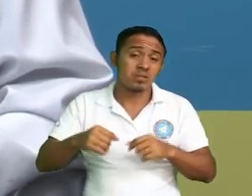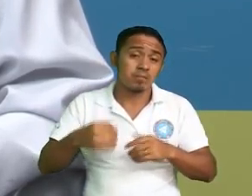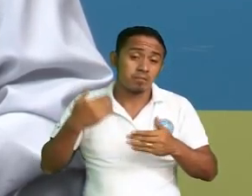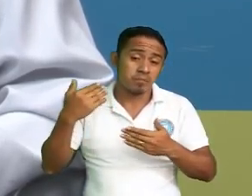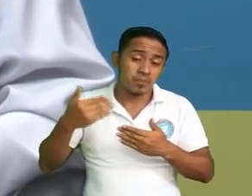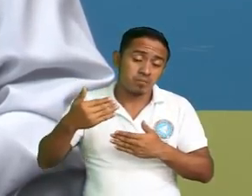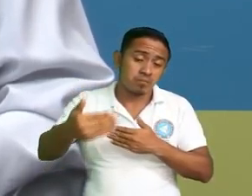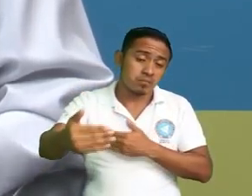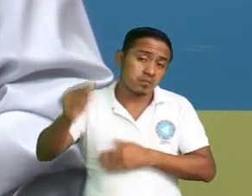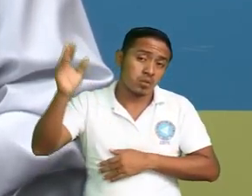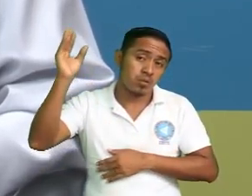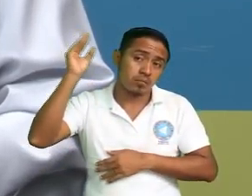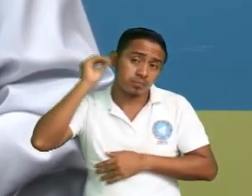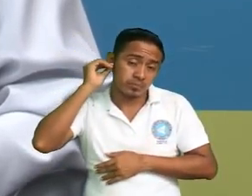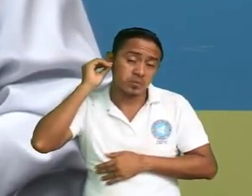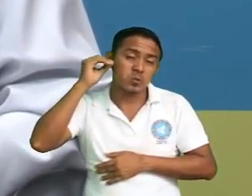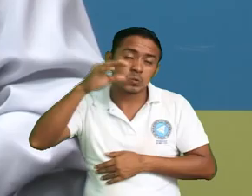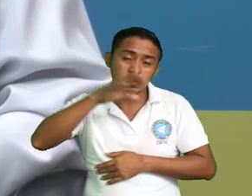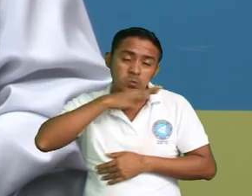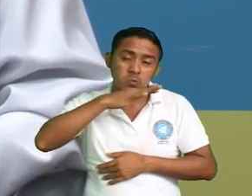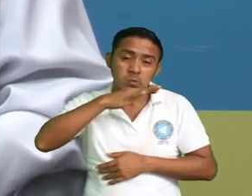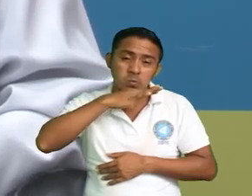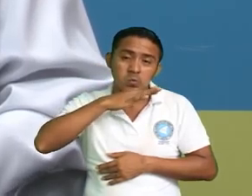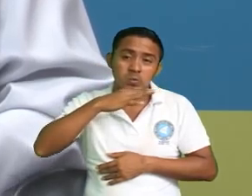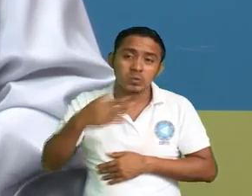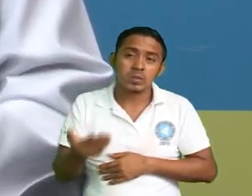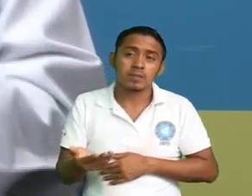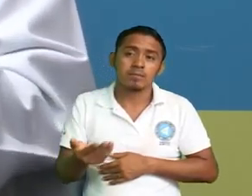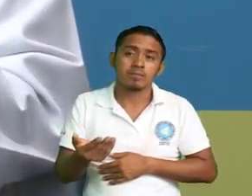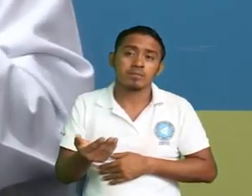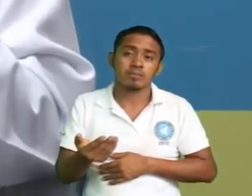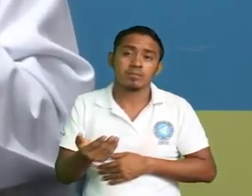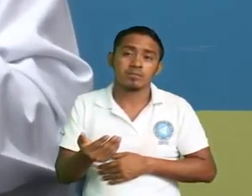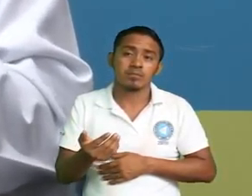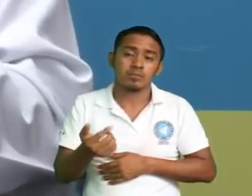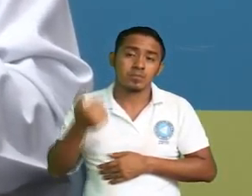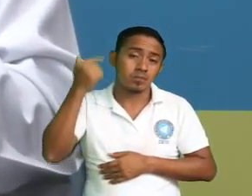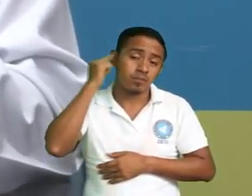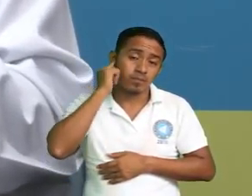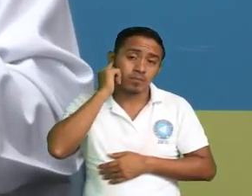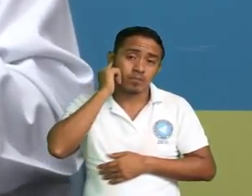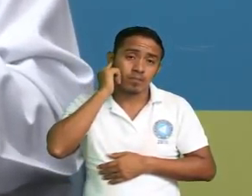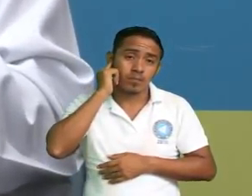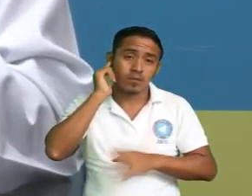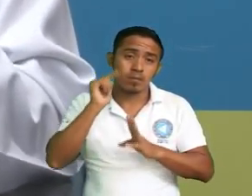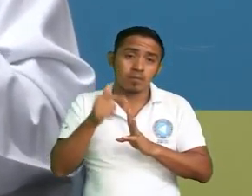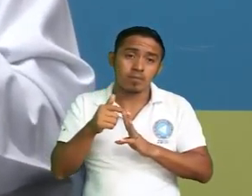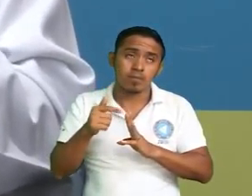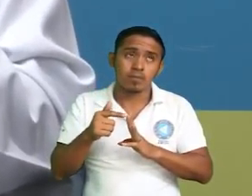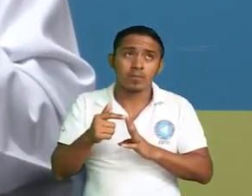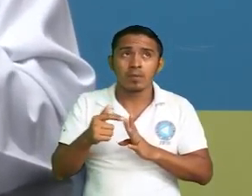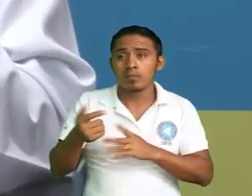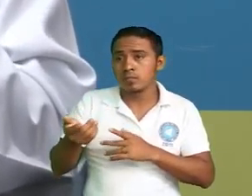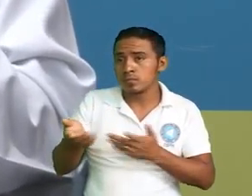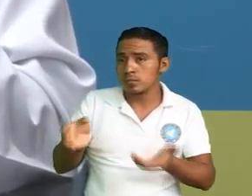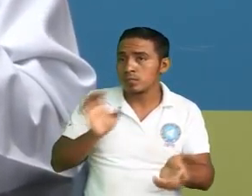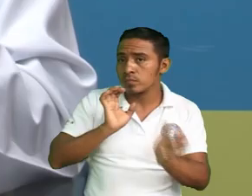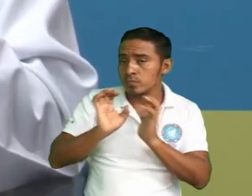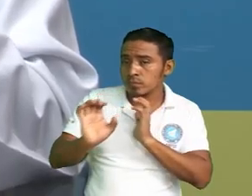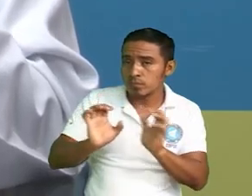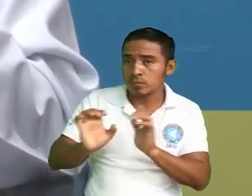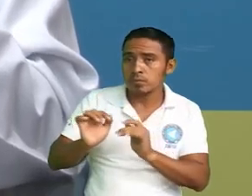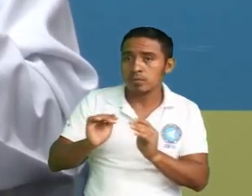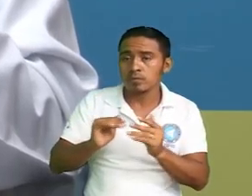haga una infección severa ya porque el oído medio se comunica en